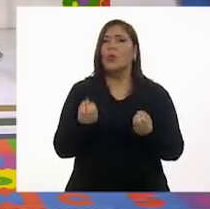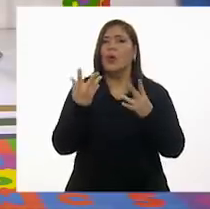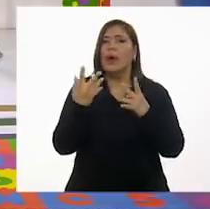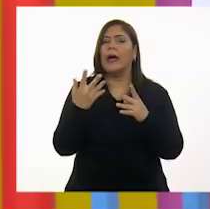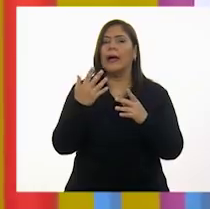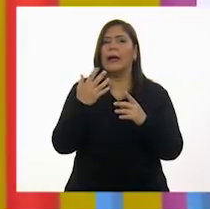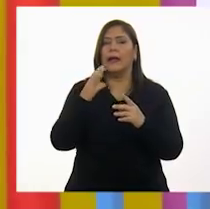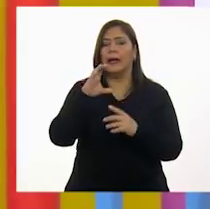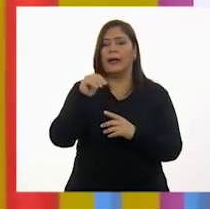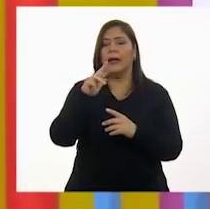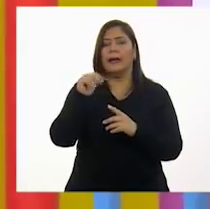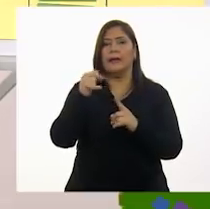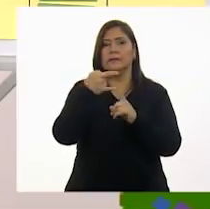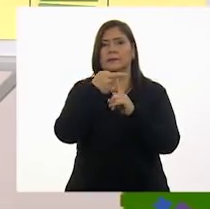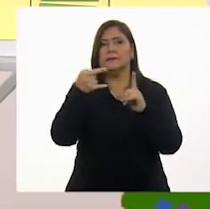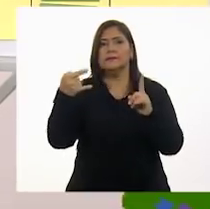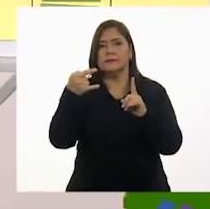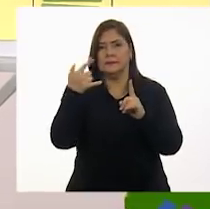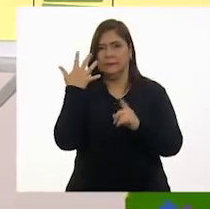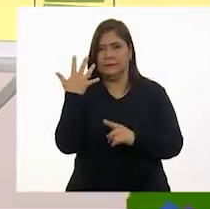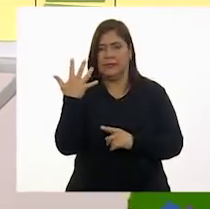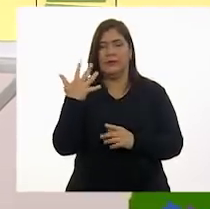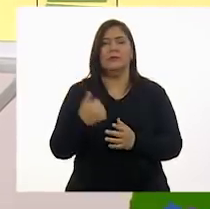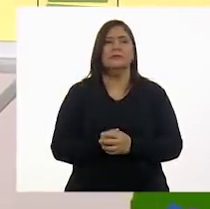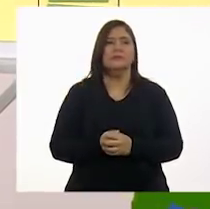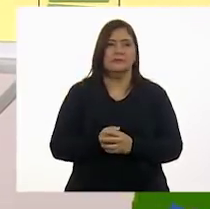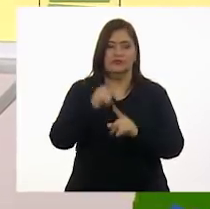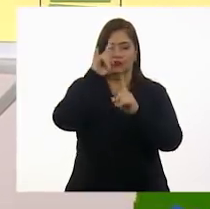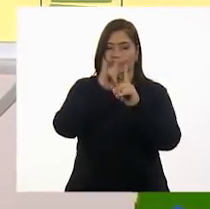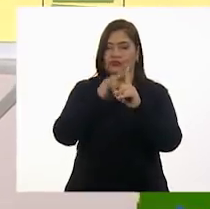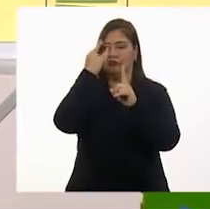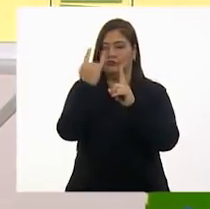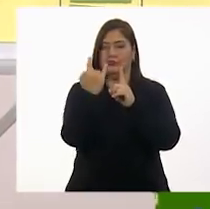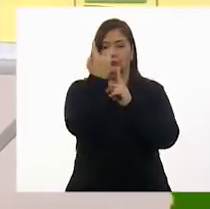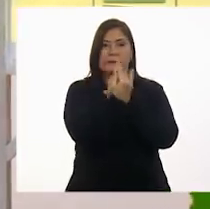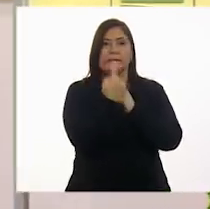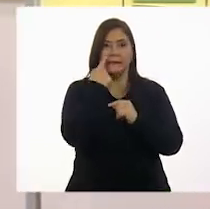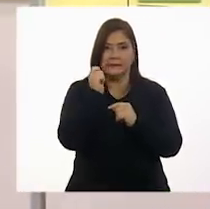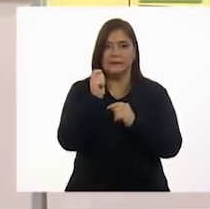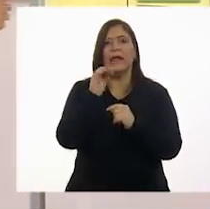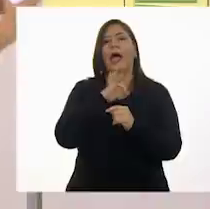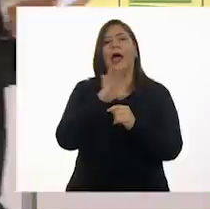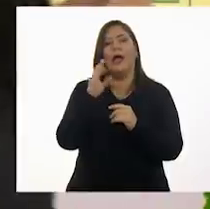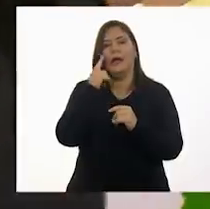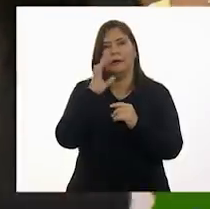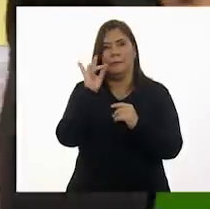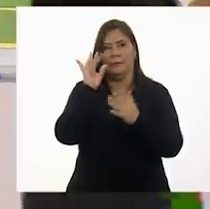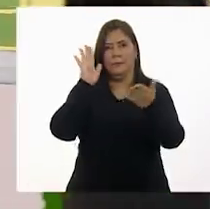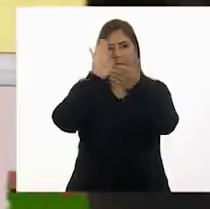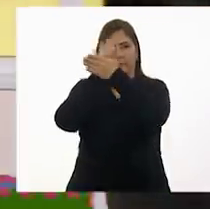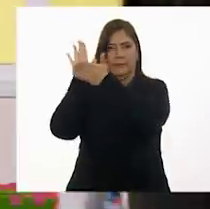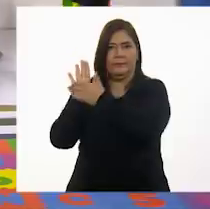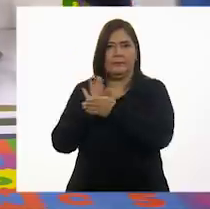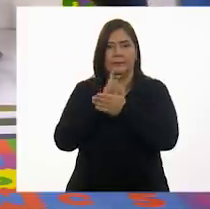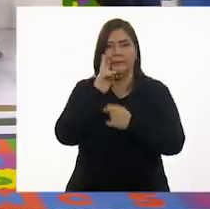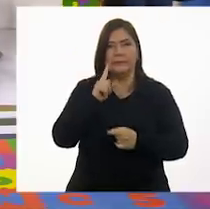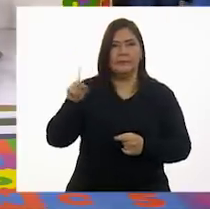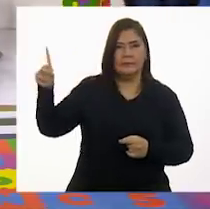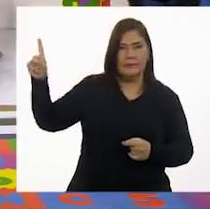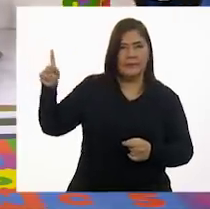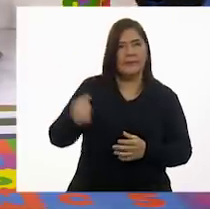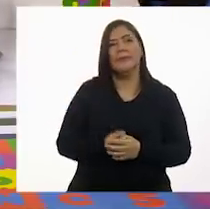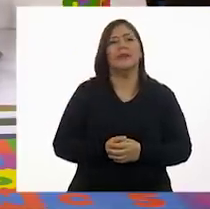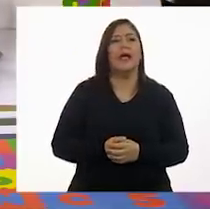cuántas caras? Cinco caras. Ya lo habíamos visto, ¿verdad? ¿Qué sí. te parece si las pegamos? Muy bien. Como y ese que